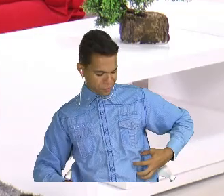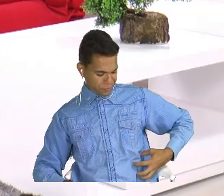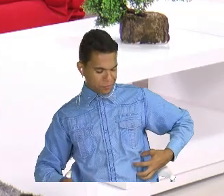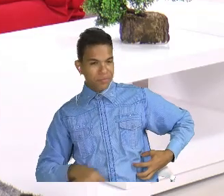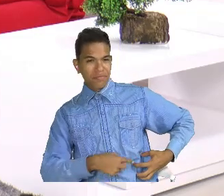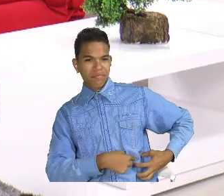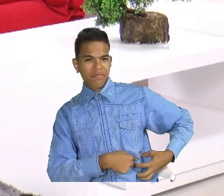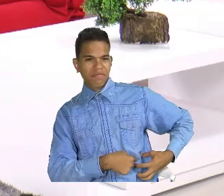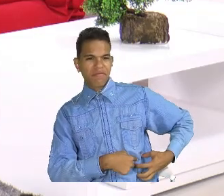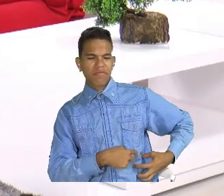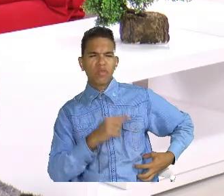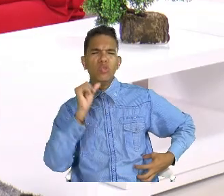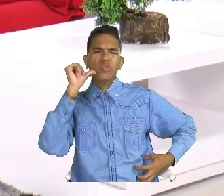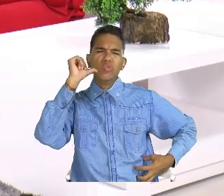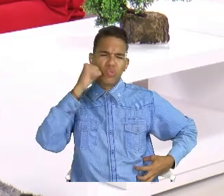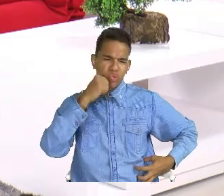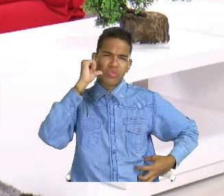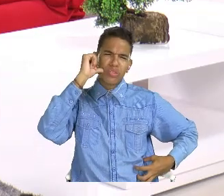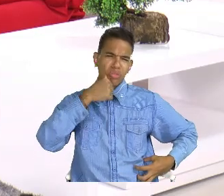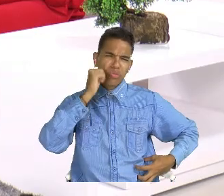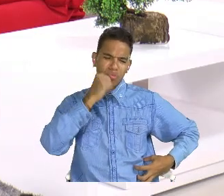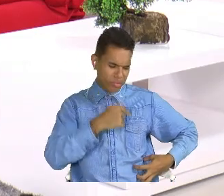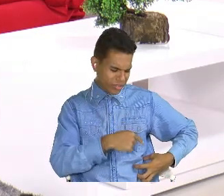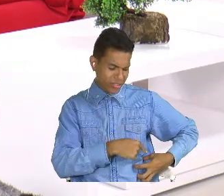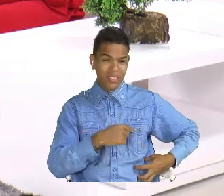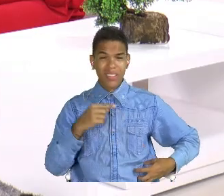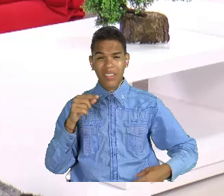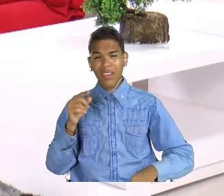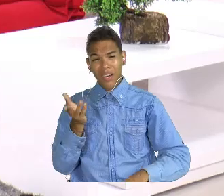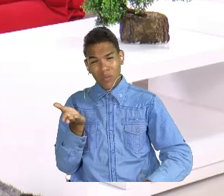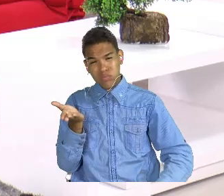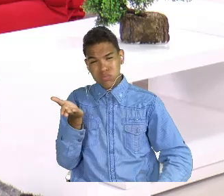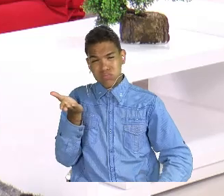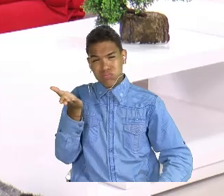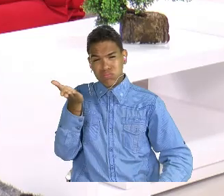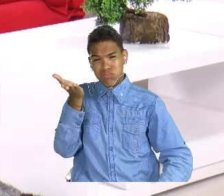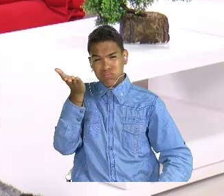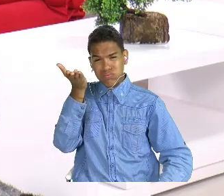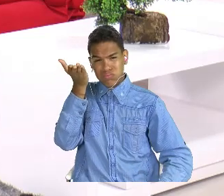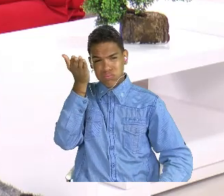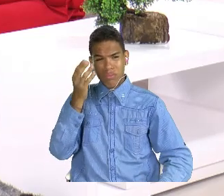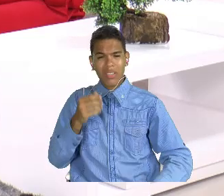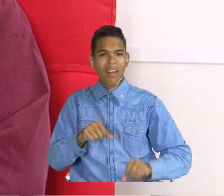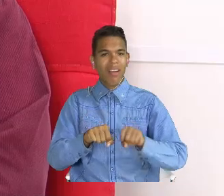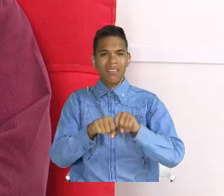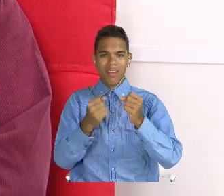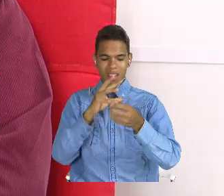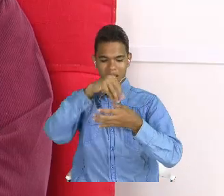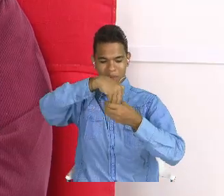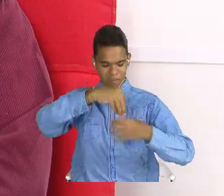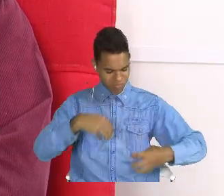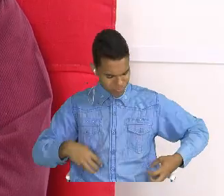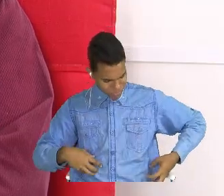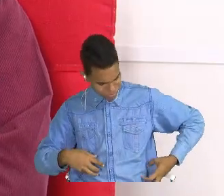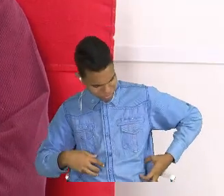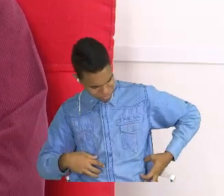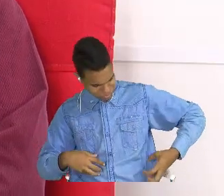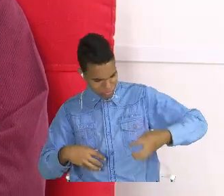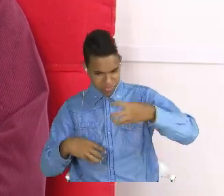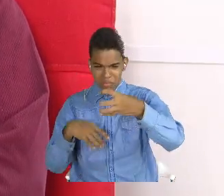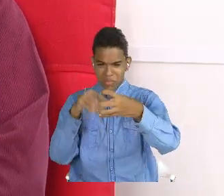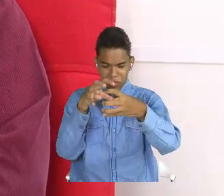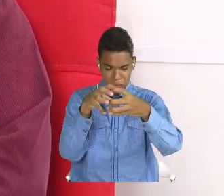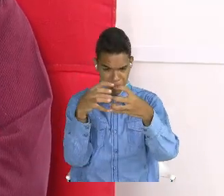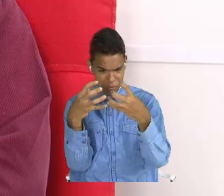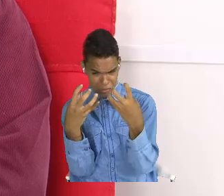ustedes no se imaginan, cuando las cifras de glicemia están elevadas, porque se produce un daño en el riñón, un daño en la filtración, y eso